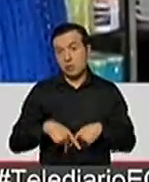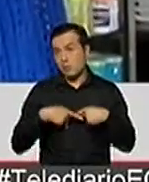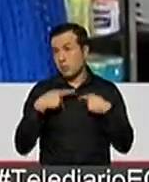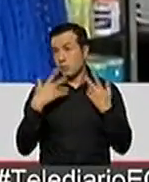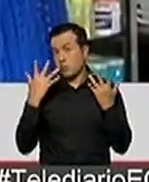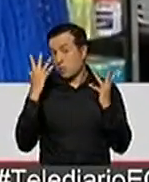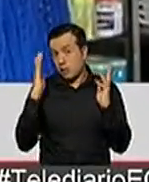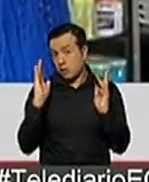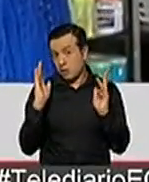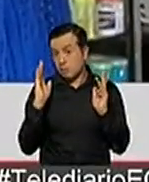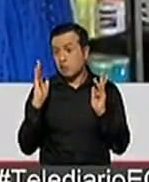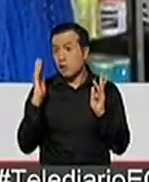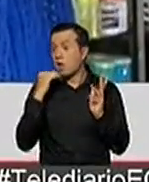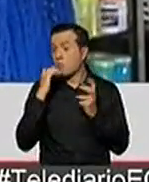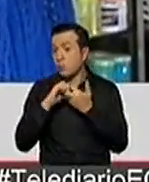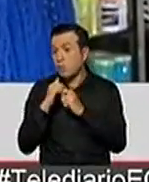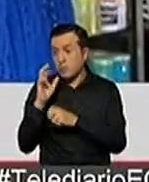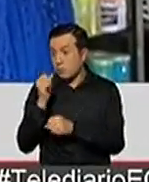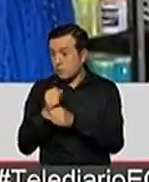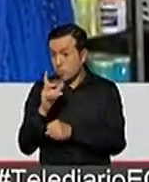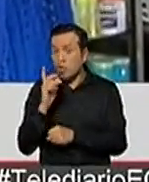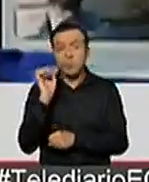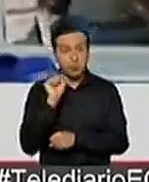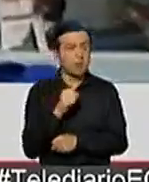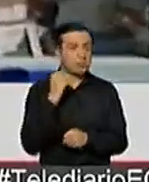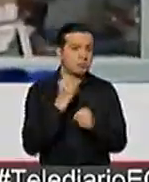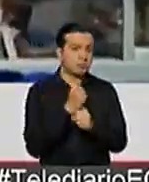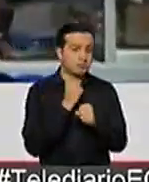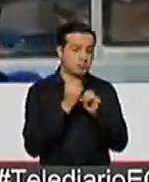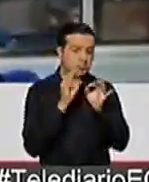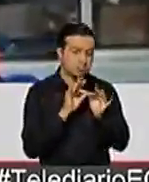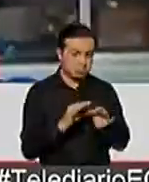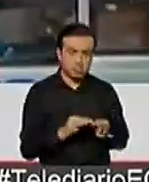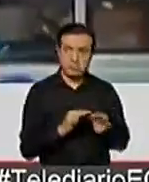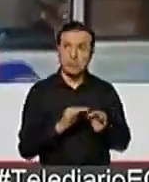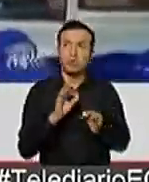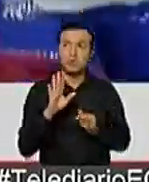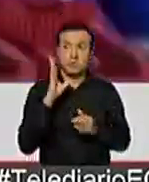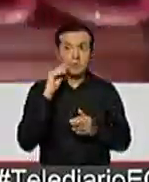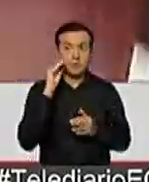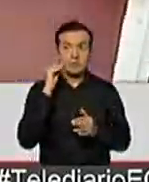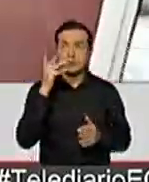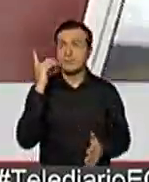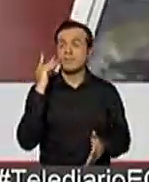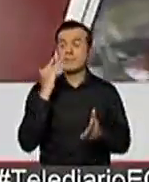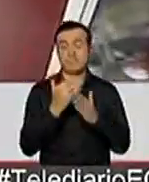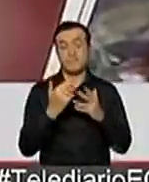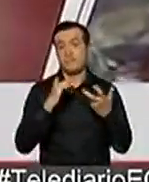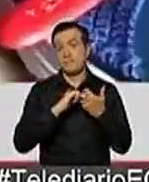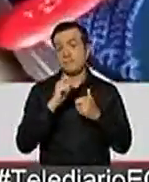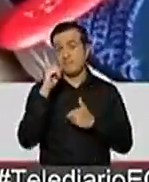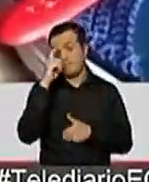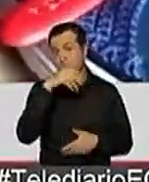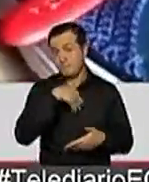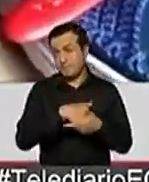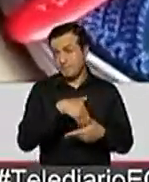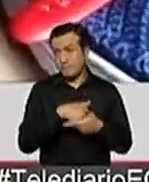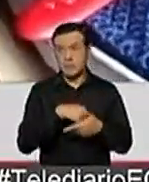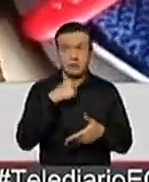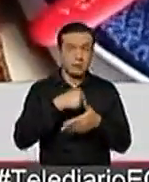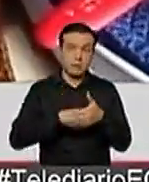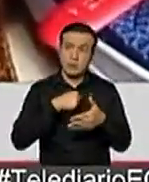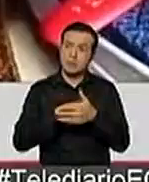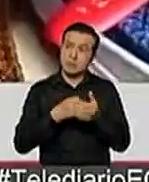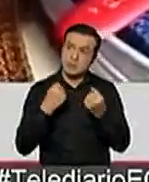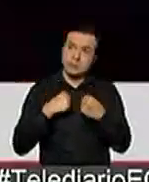porque puede pasar, ya tenemos otro medio. Jessica cuenta que en su trayecto ha tenido que superar obstáculos, pero que la perseverancia